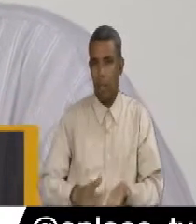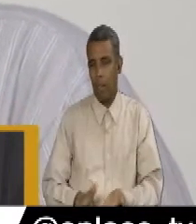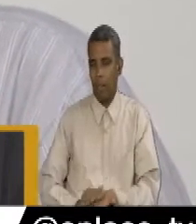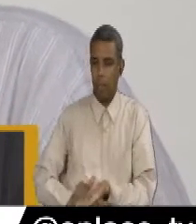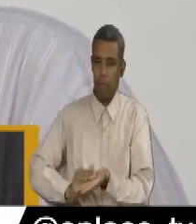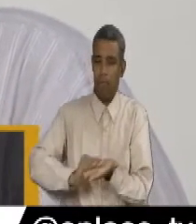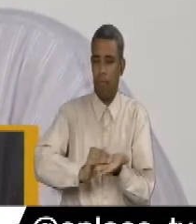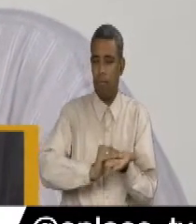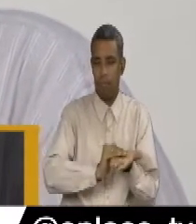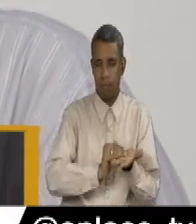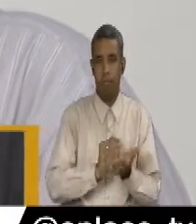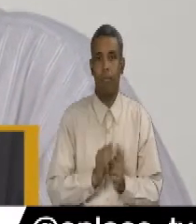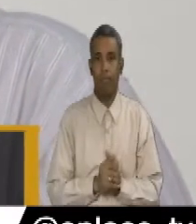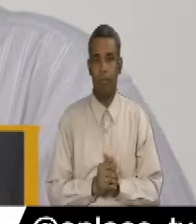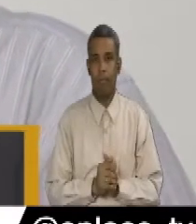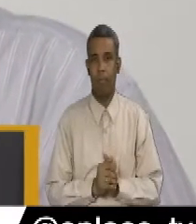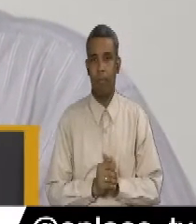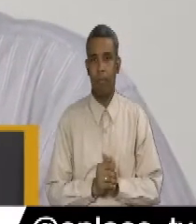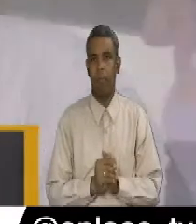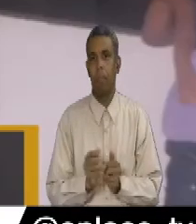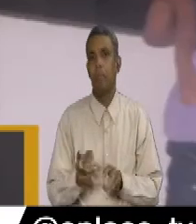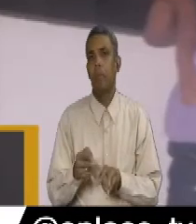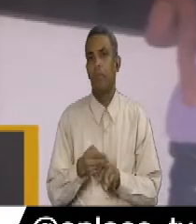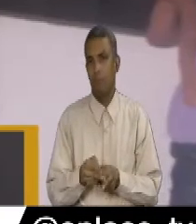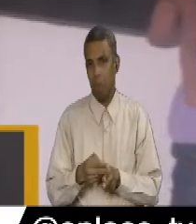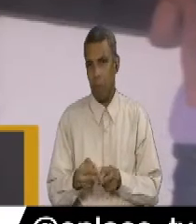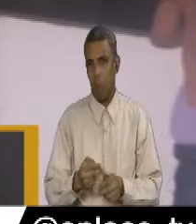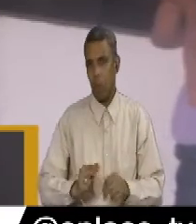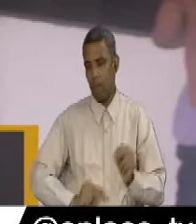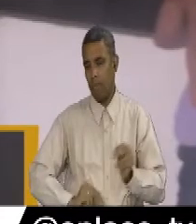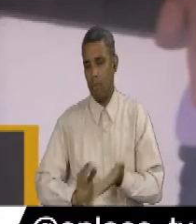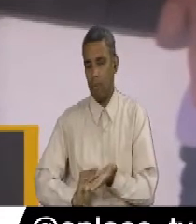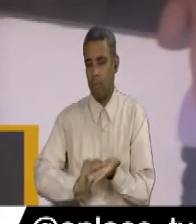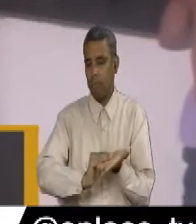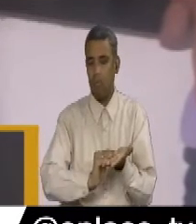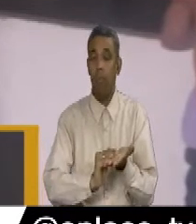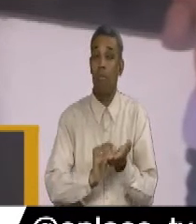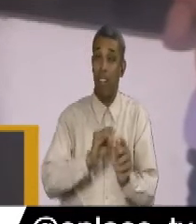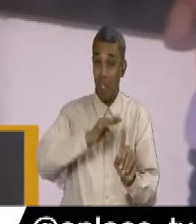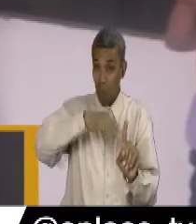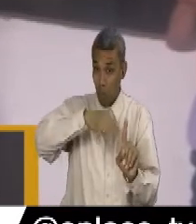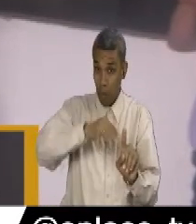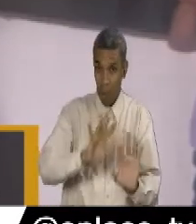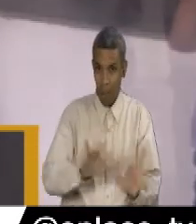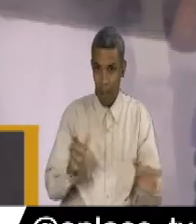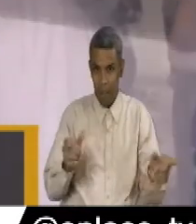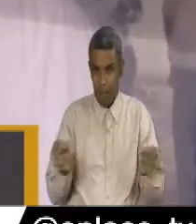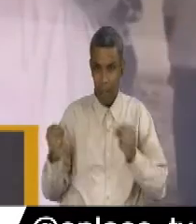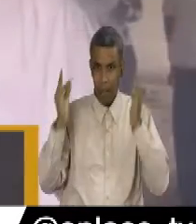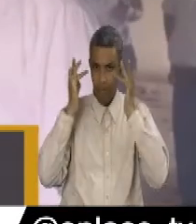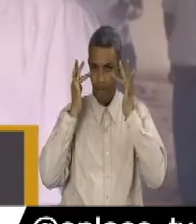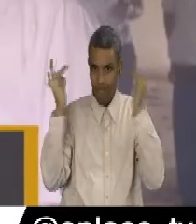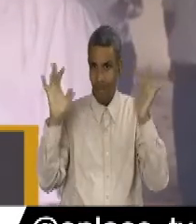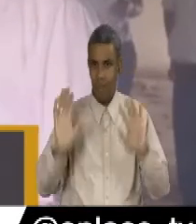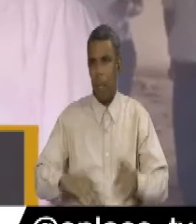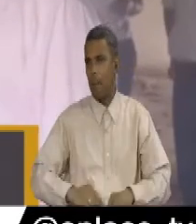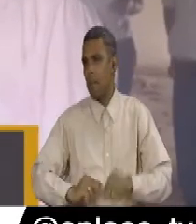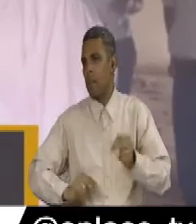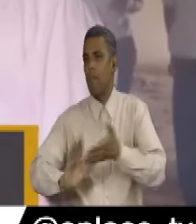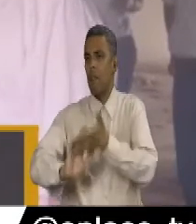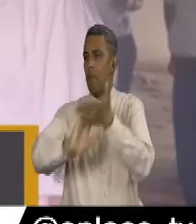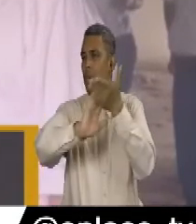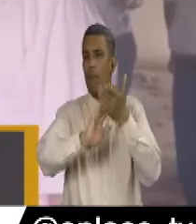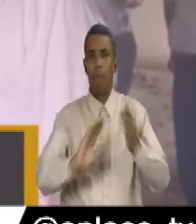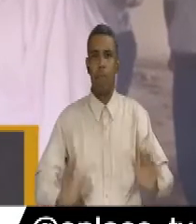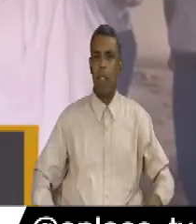sentido de la palabra, de que las obras se reiniciaron. Se espera que en un plazo no superior a los 4 meses estos trabajos estén terminados y así el Hospital